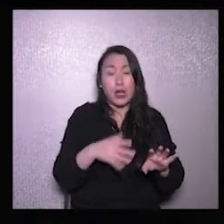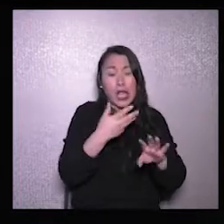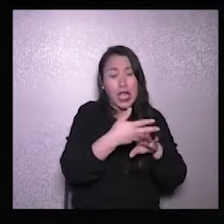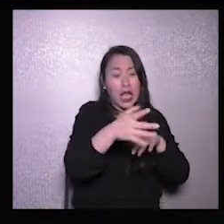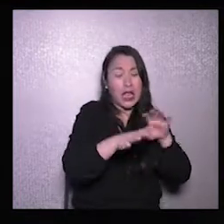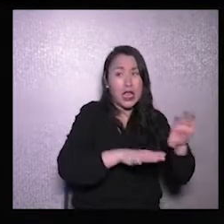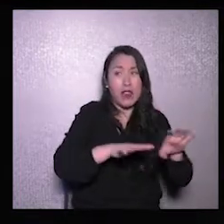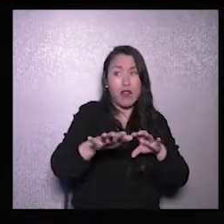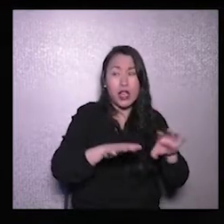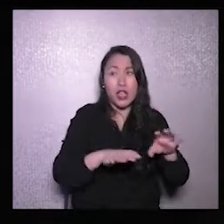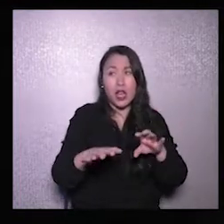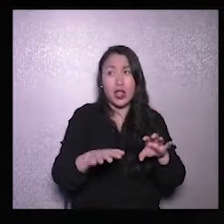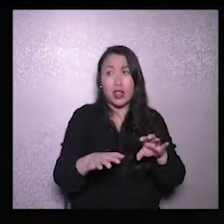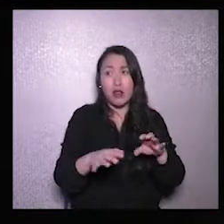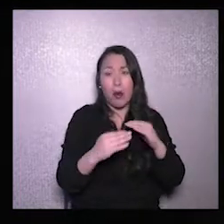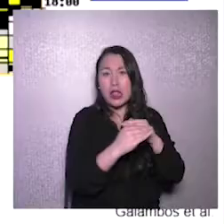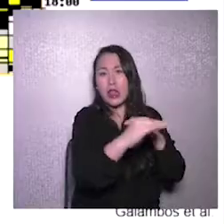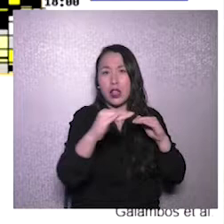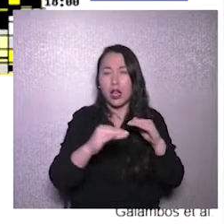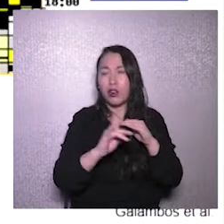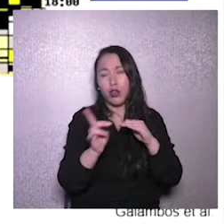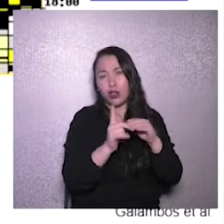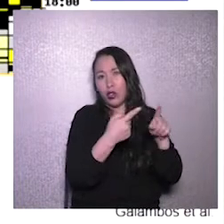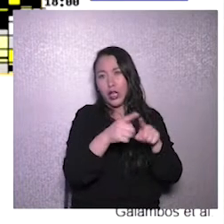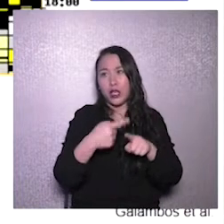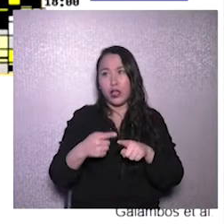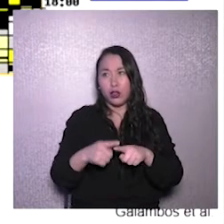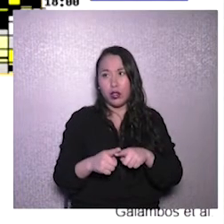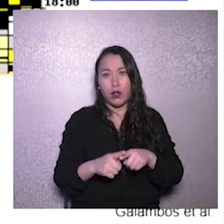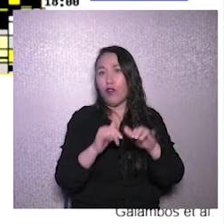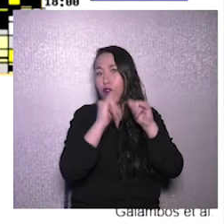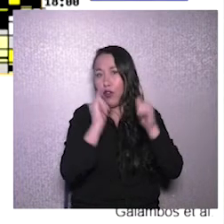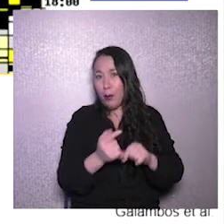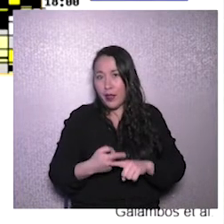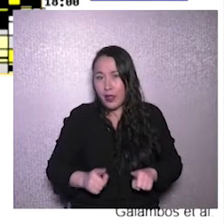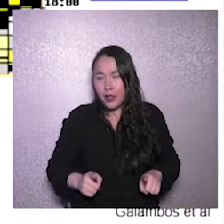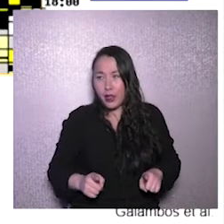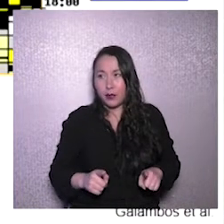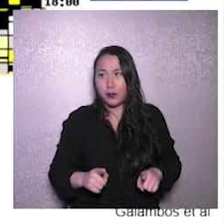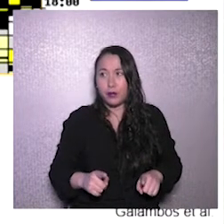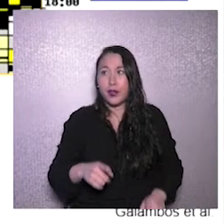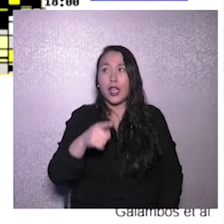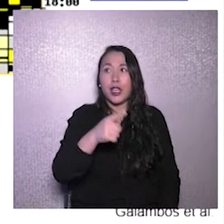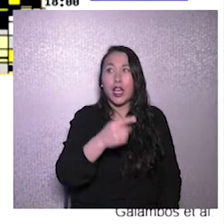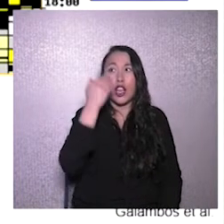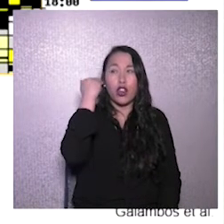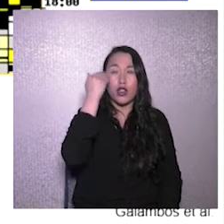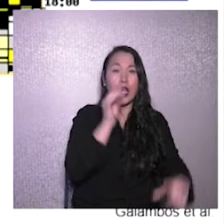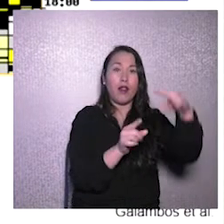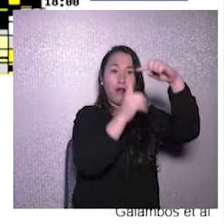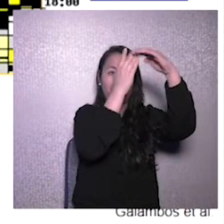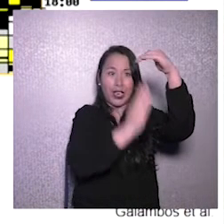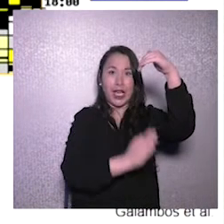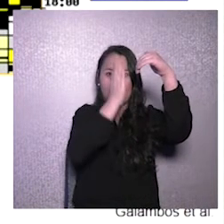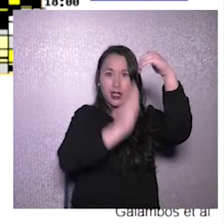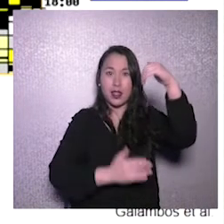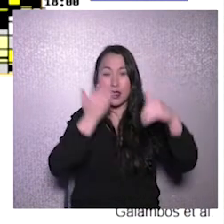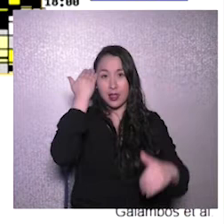actividad tampoco hay estándares, este gráfico está hecho de otra forma. Aquí los días son las líneas verticales,